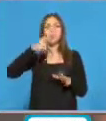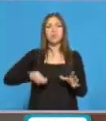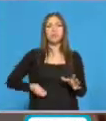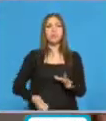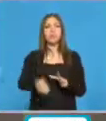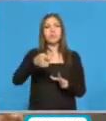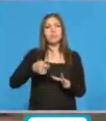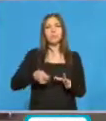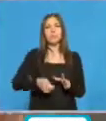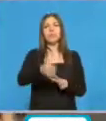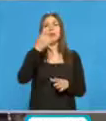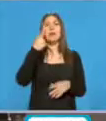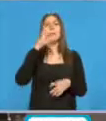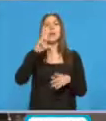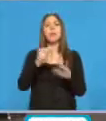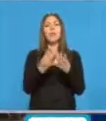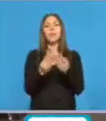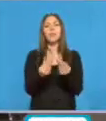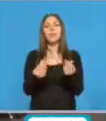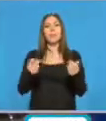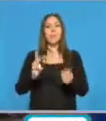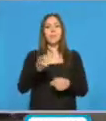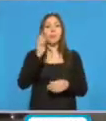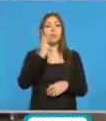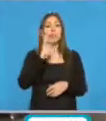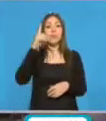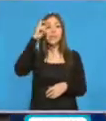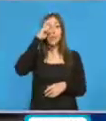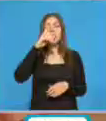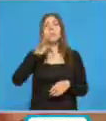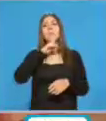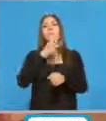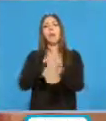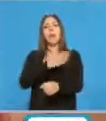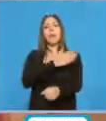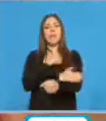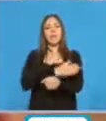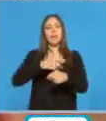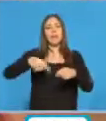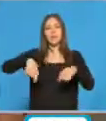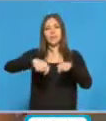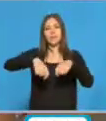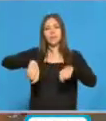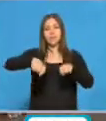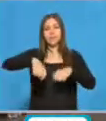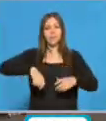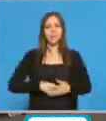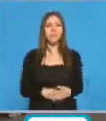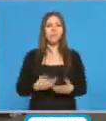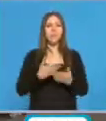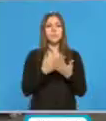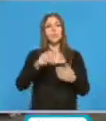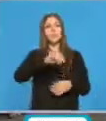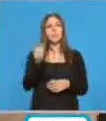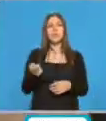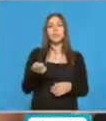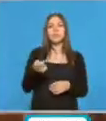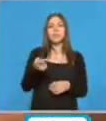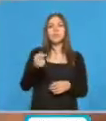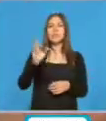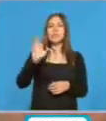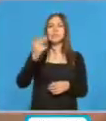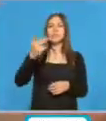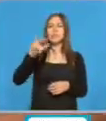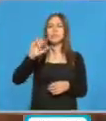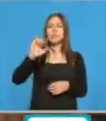Pam, Mejor unos tenemos palillos. los palillos, ¿ok? Muy bien, tenemos nuestro chícharo de tirabique, lo vamos a mezclar,